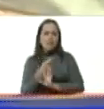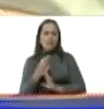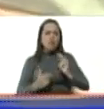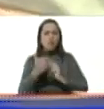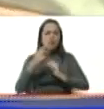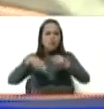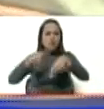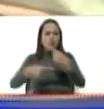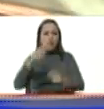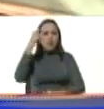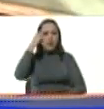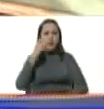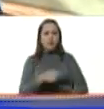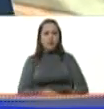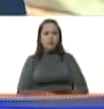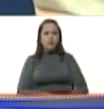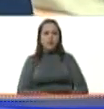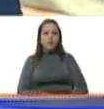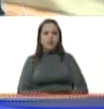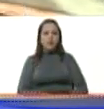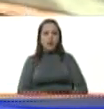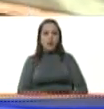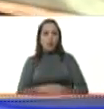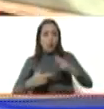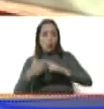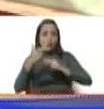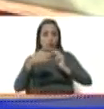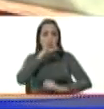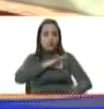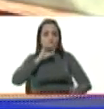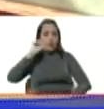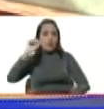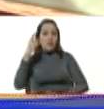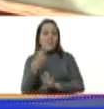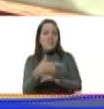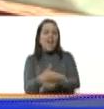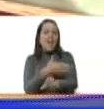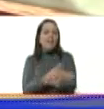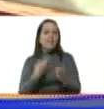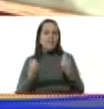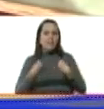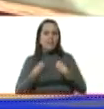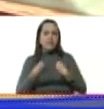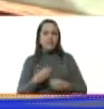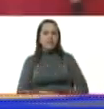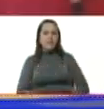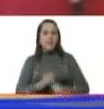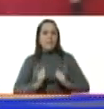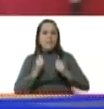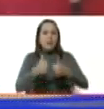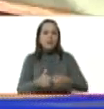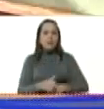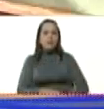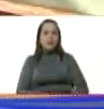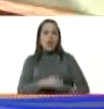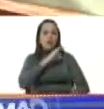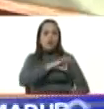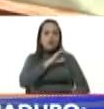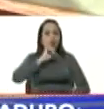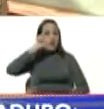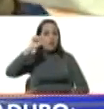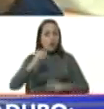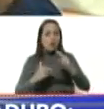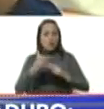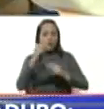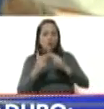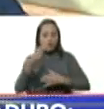días. Y para construir el socialismo hay que construirlo antes de que la vida misma aparezca. Así. El socialismo se construye